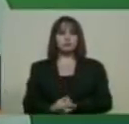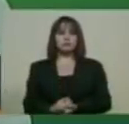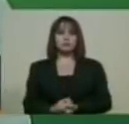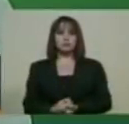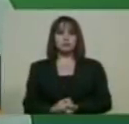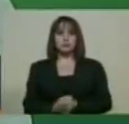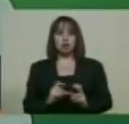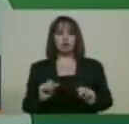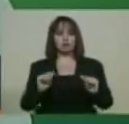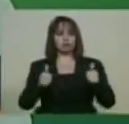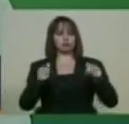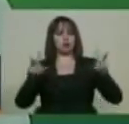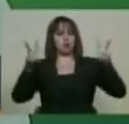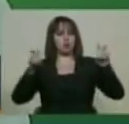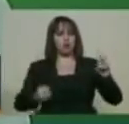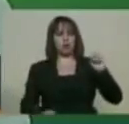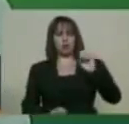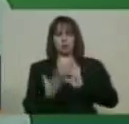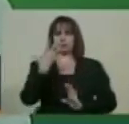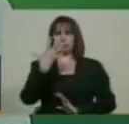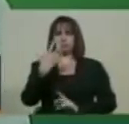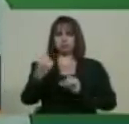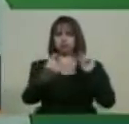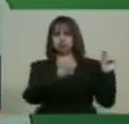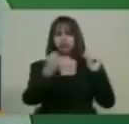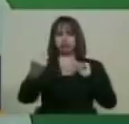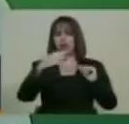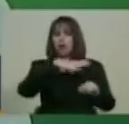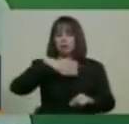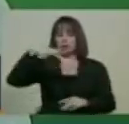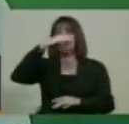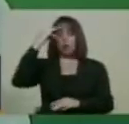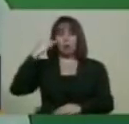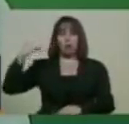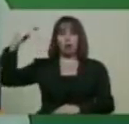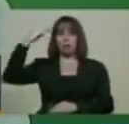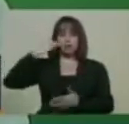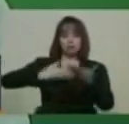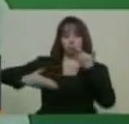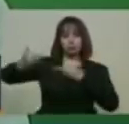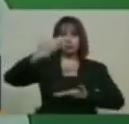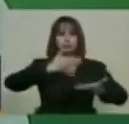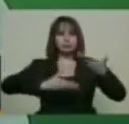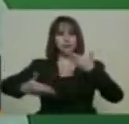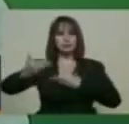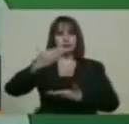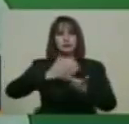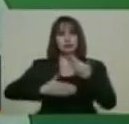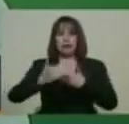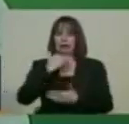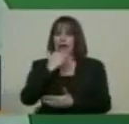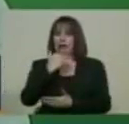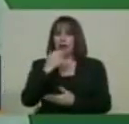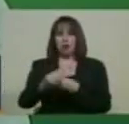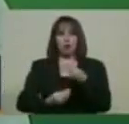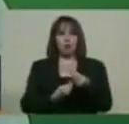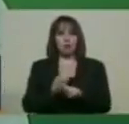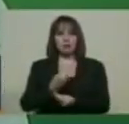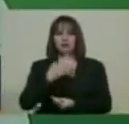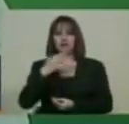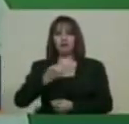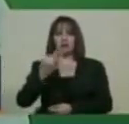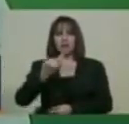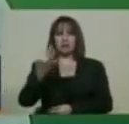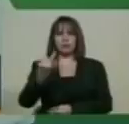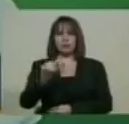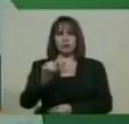para renovarnos y retroalimentarnos espiritual y moralmente, porque si algo hace verdaderamente